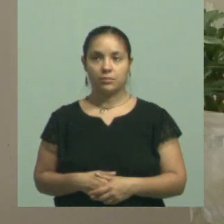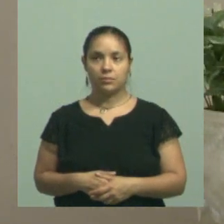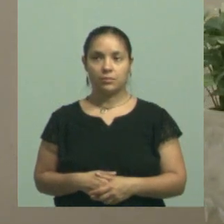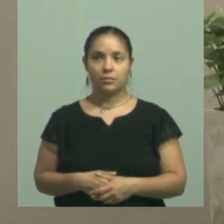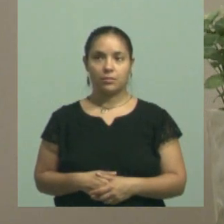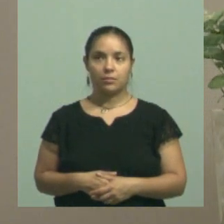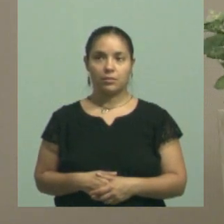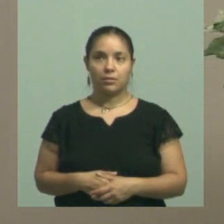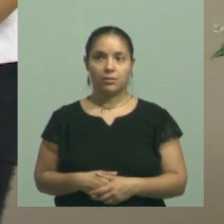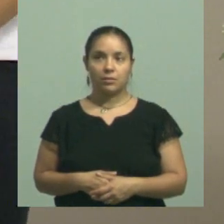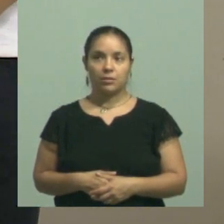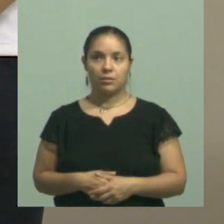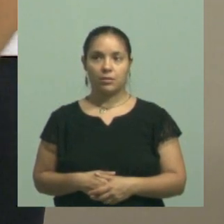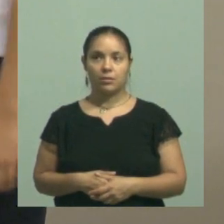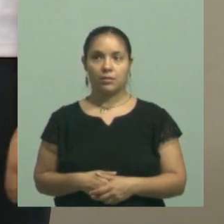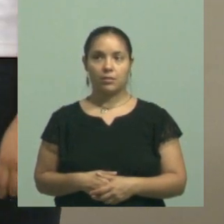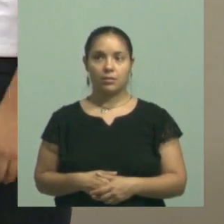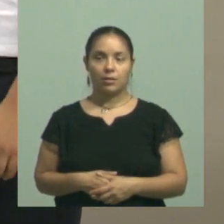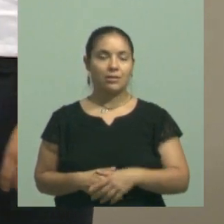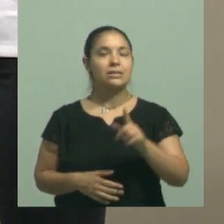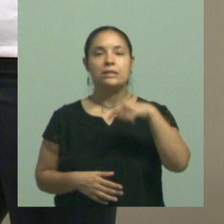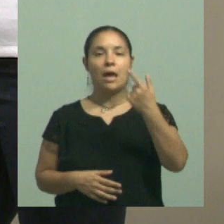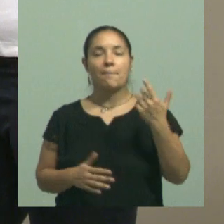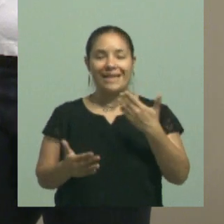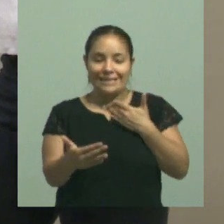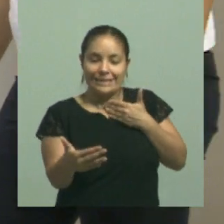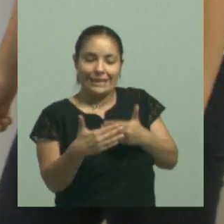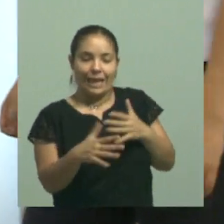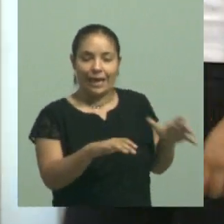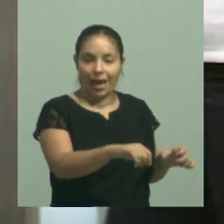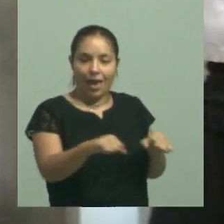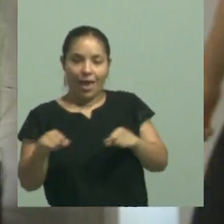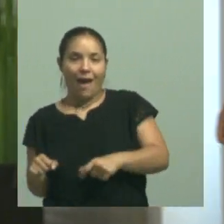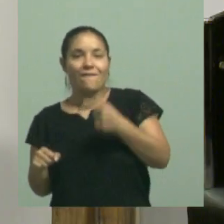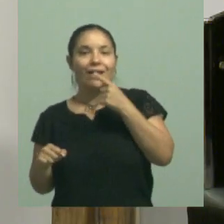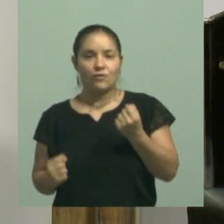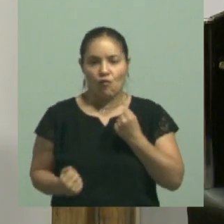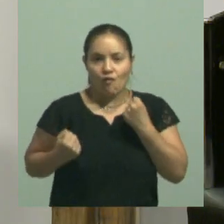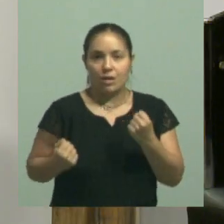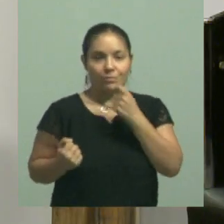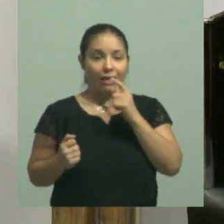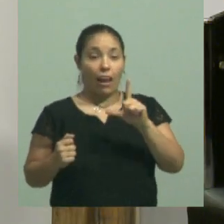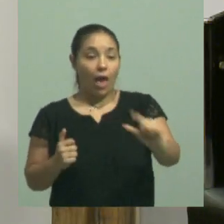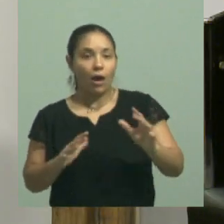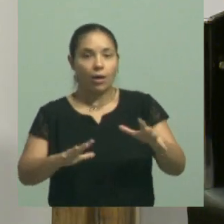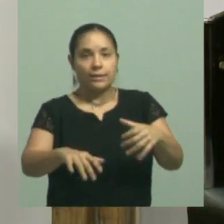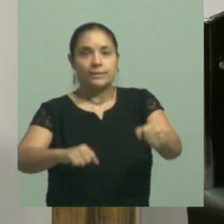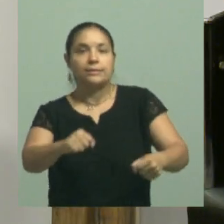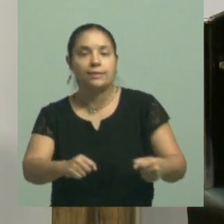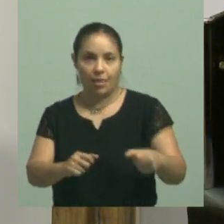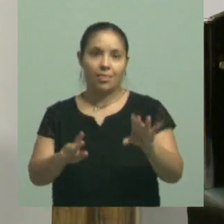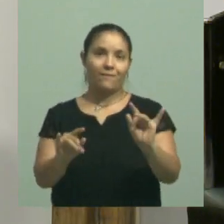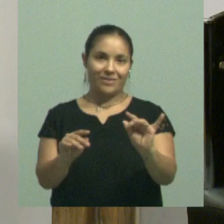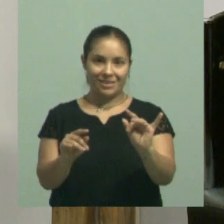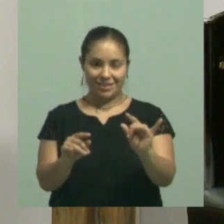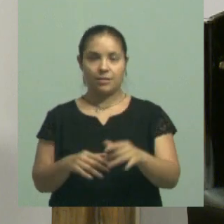chiquito, que es donde yo tengo fuerza. Si yo la estiro mucho, no tengo fuerza. Patricia, por ejemplo, muchos te dicen, bueno,